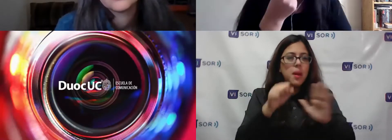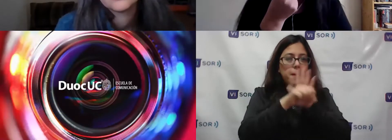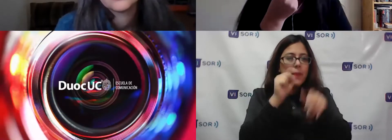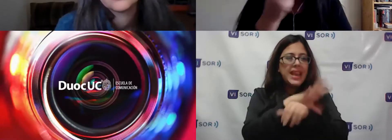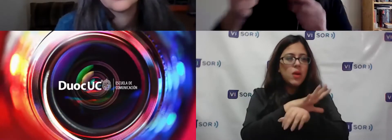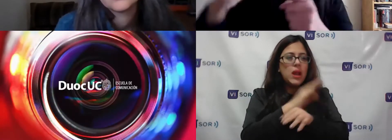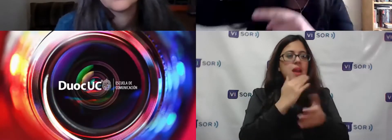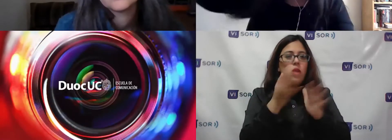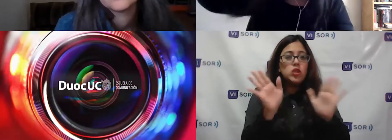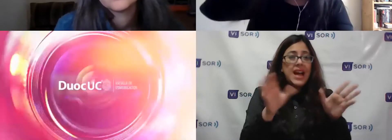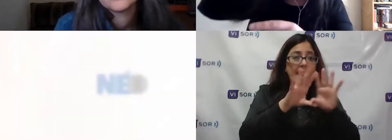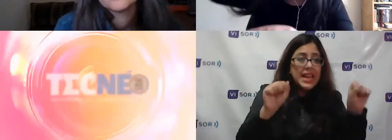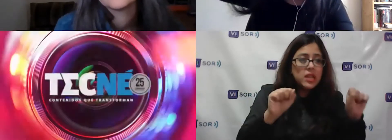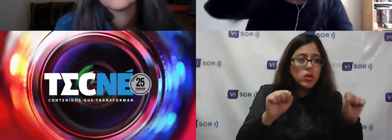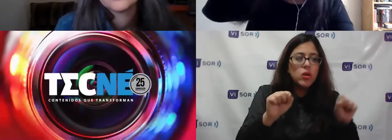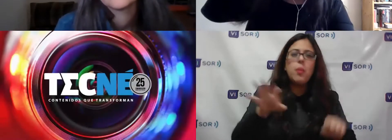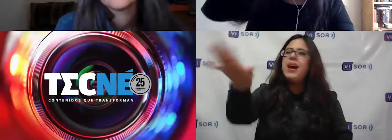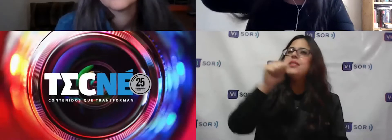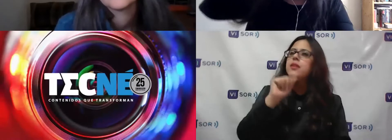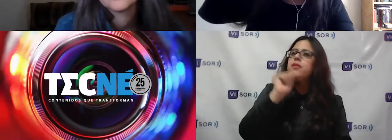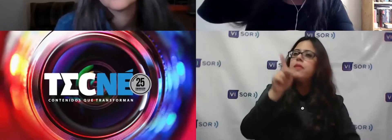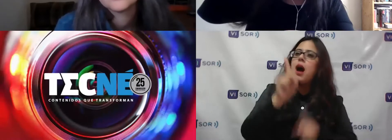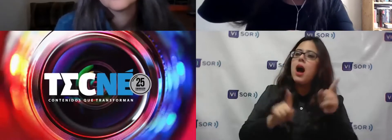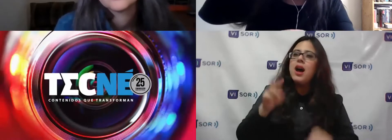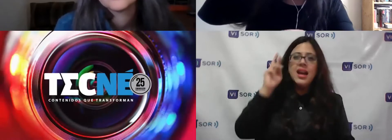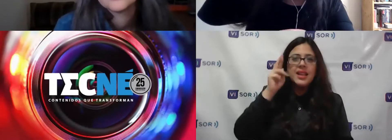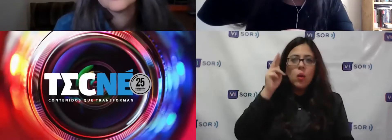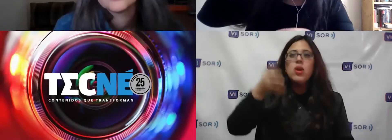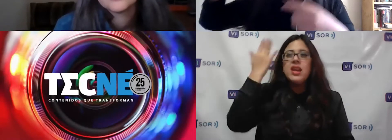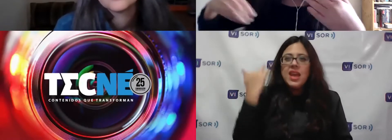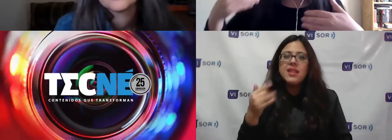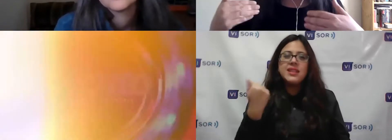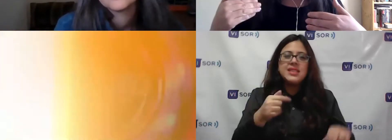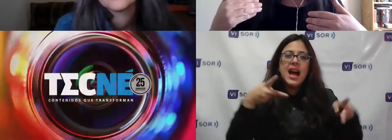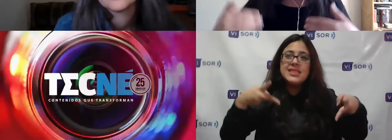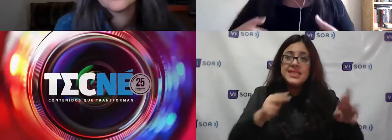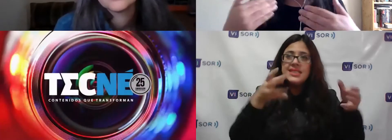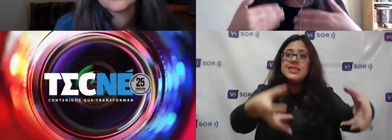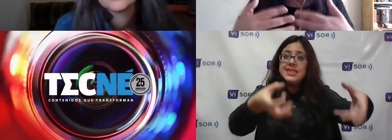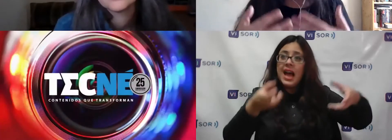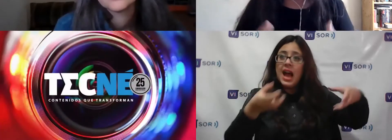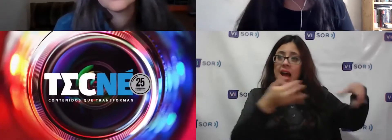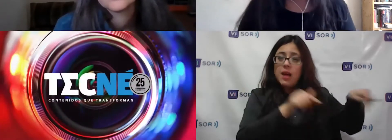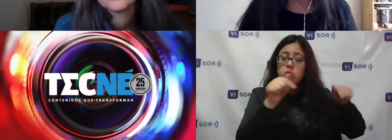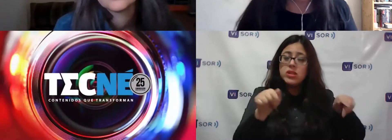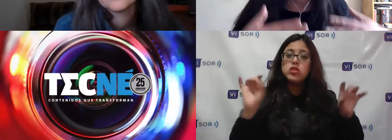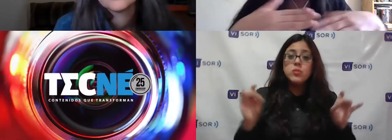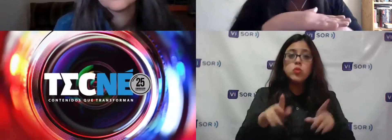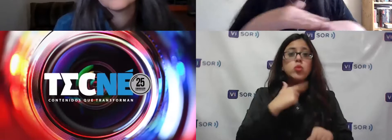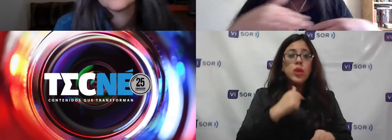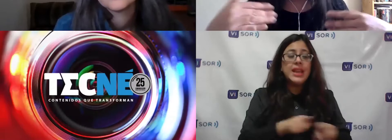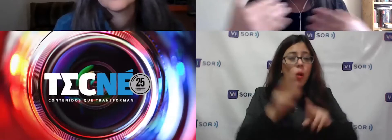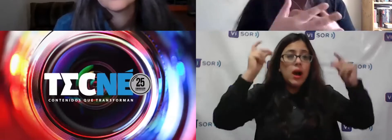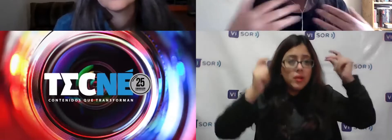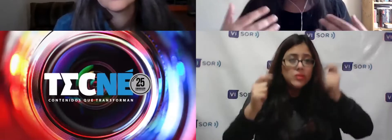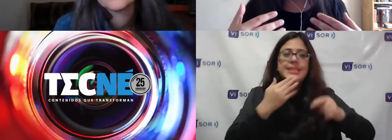voy press que falta algo te acordás que hace tiempo atrás sacamos esta secuencia entonces si quieres ser activo creativamente tienes que seguir